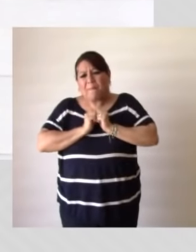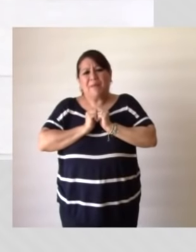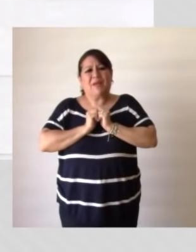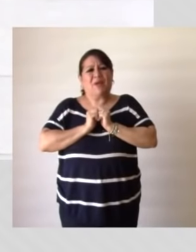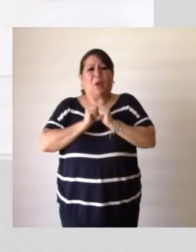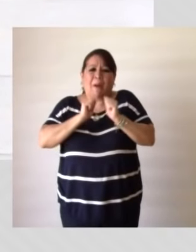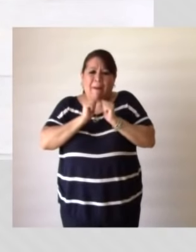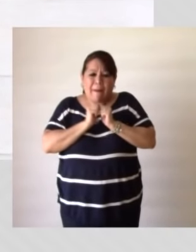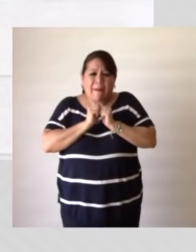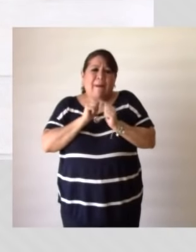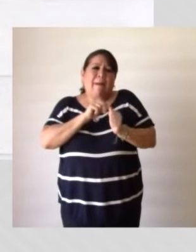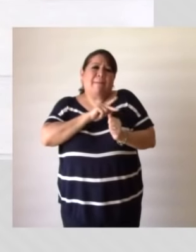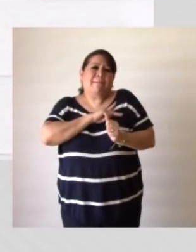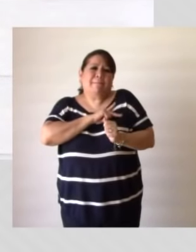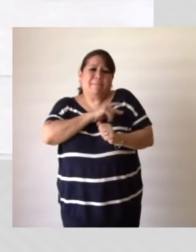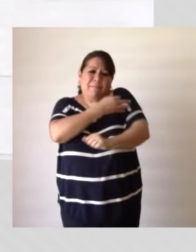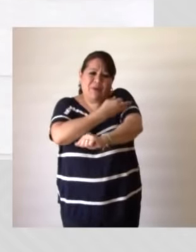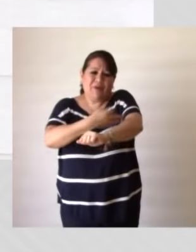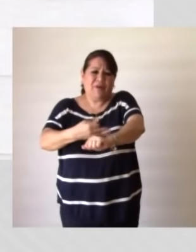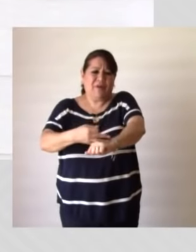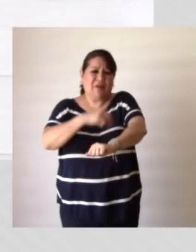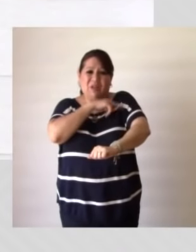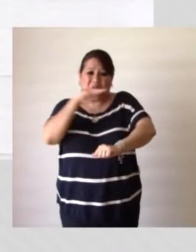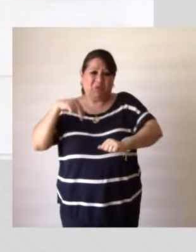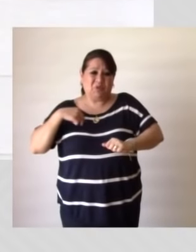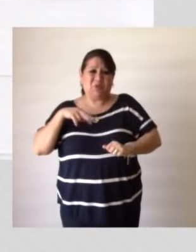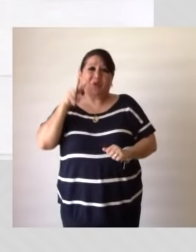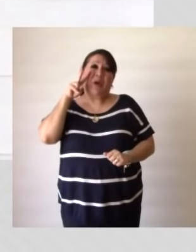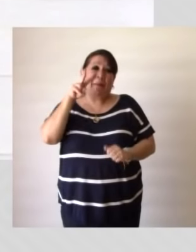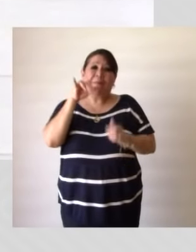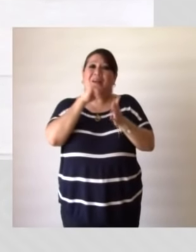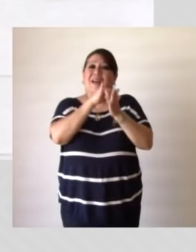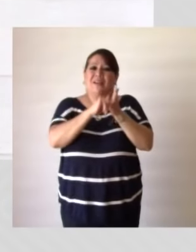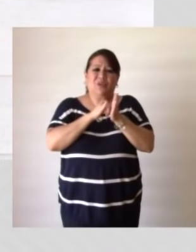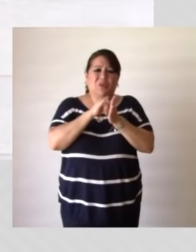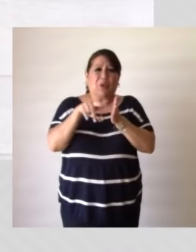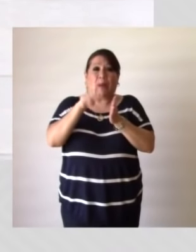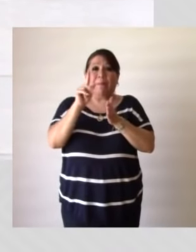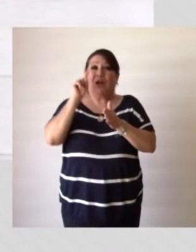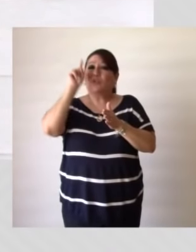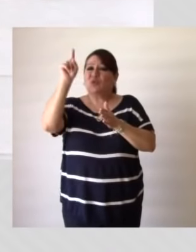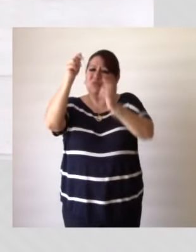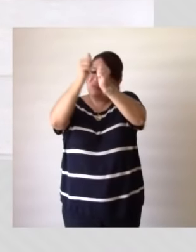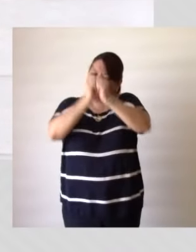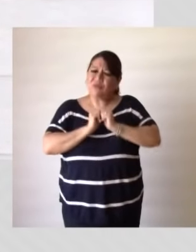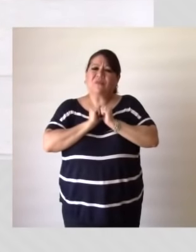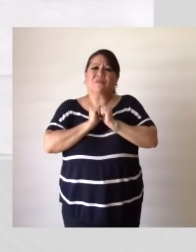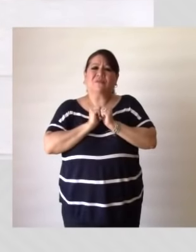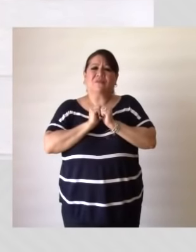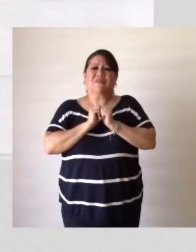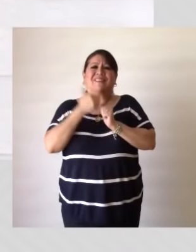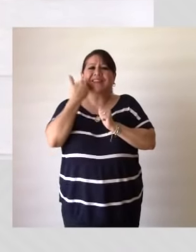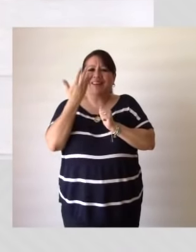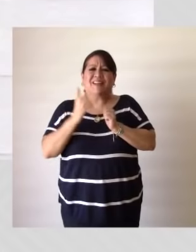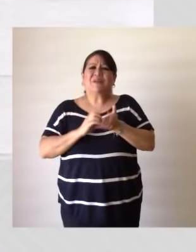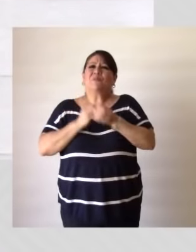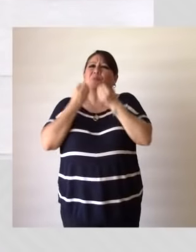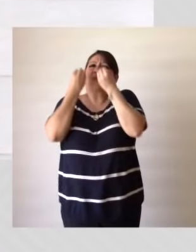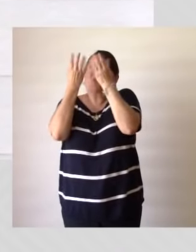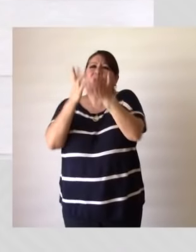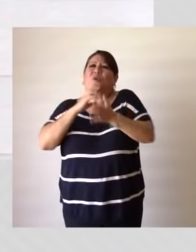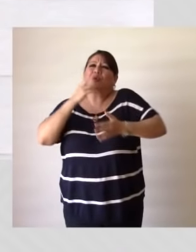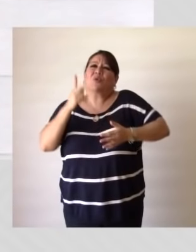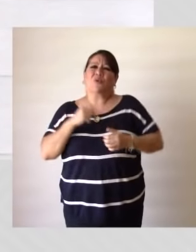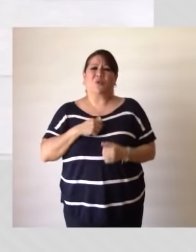línea tú estás aquí presente con nosotros y queremos darte lo mejor yo en mi casa queremos darte lo mejor